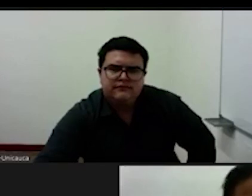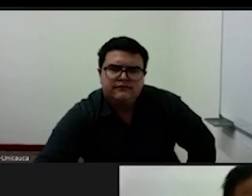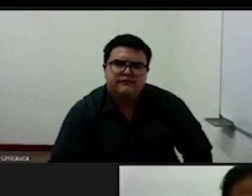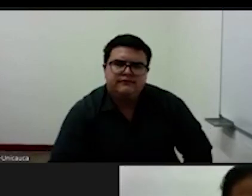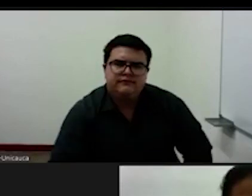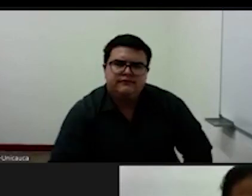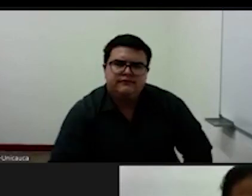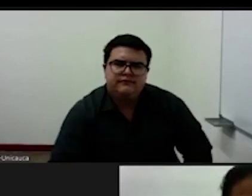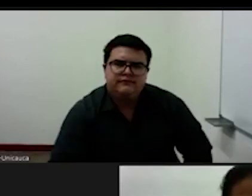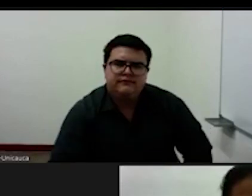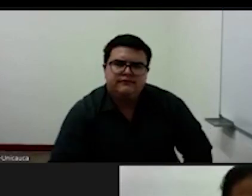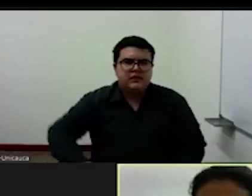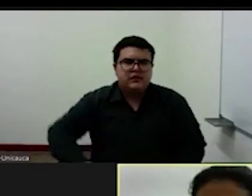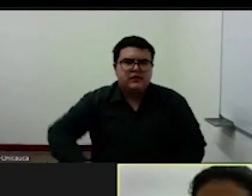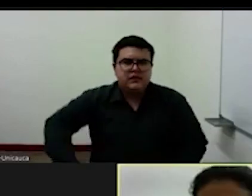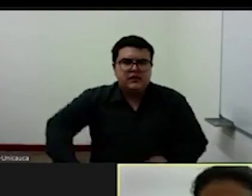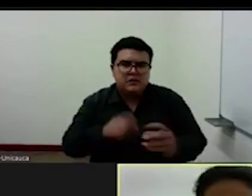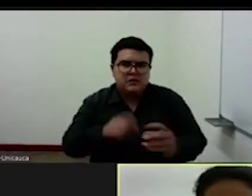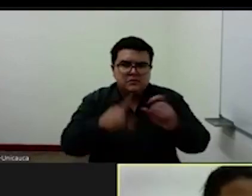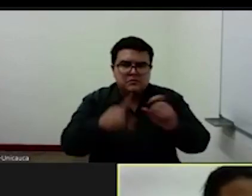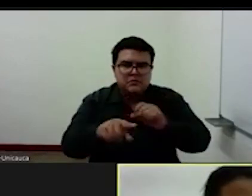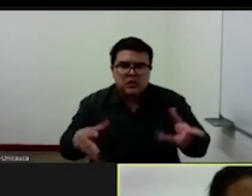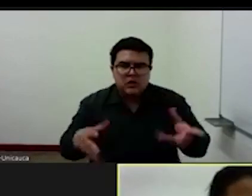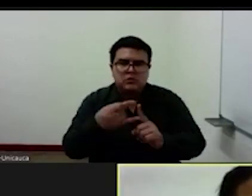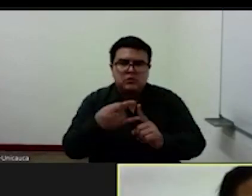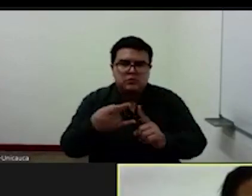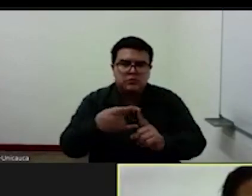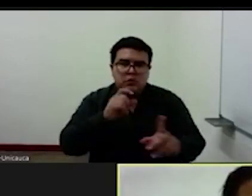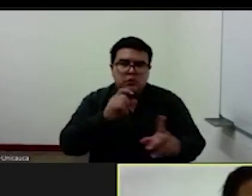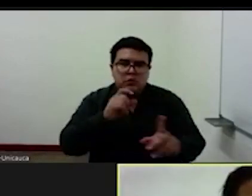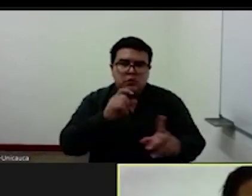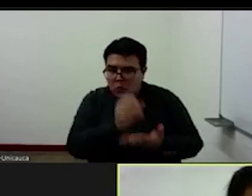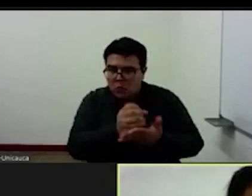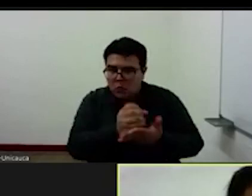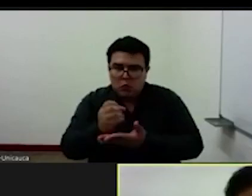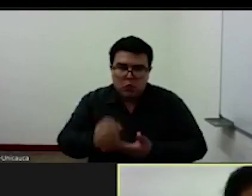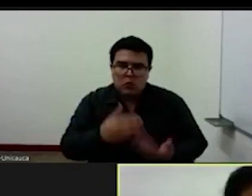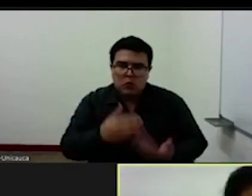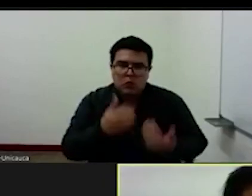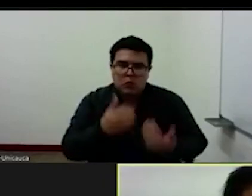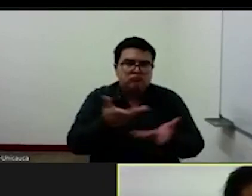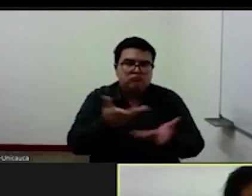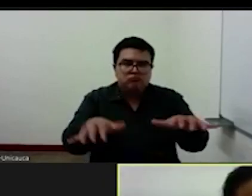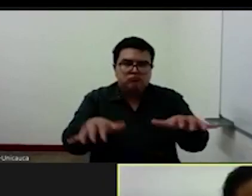¿Qué preguntas más tiene nuestro público o qué comentarios tienen respecto a ello?